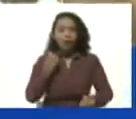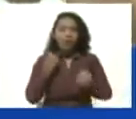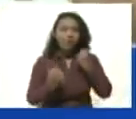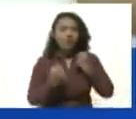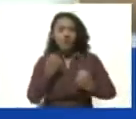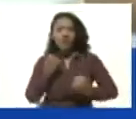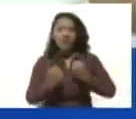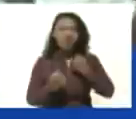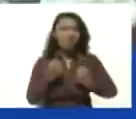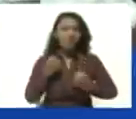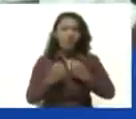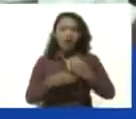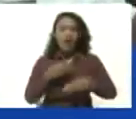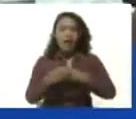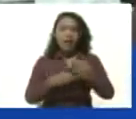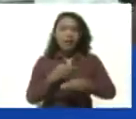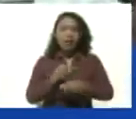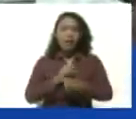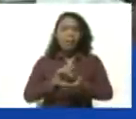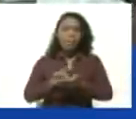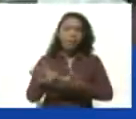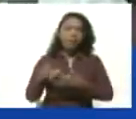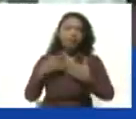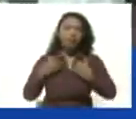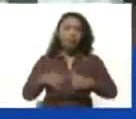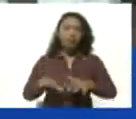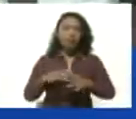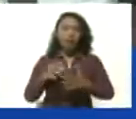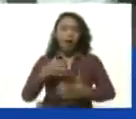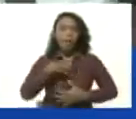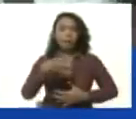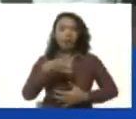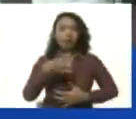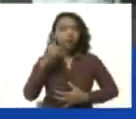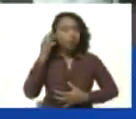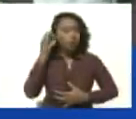Ejercicio. Sacó por el COVID. Campeona, Lilibet.